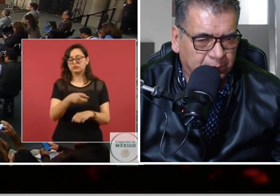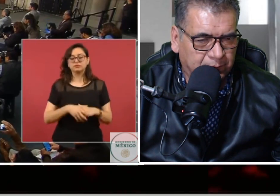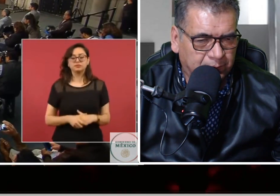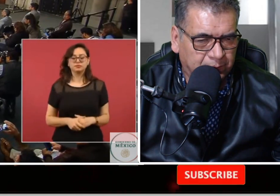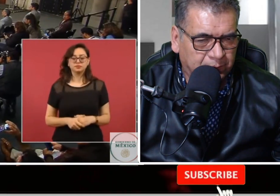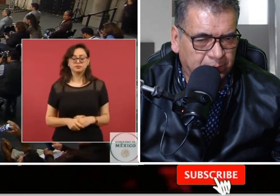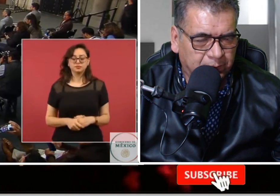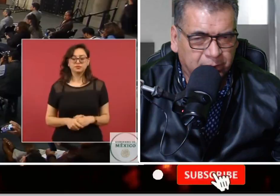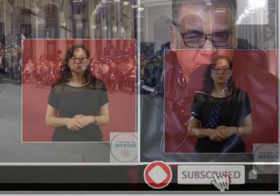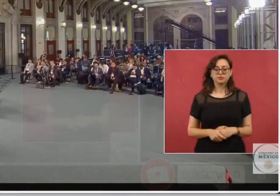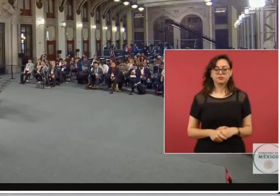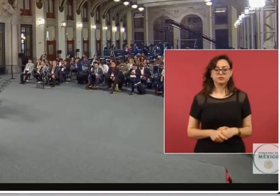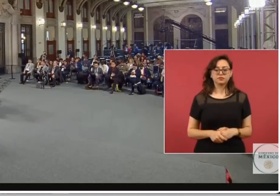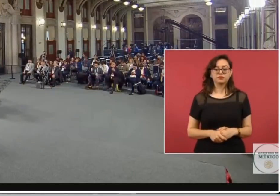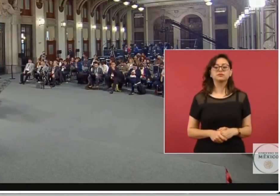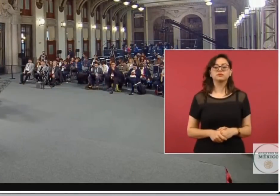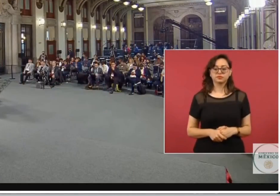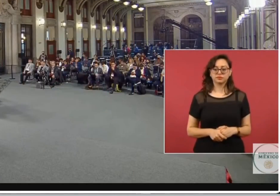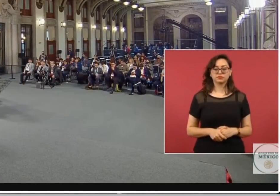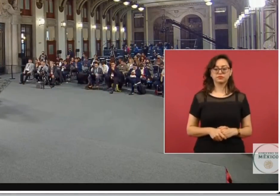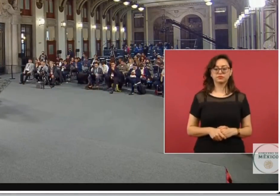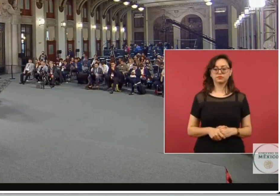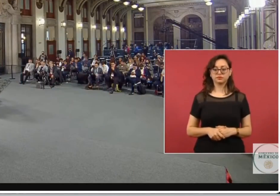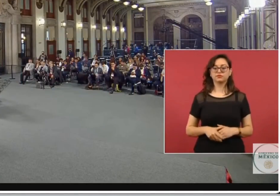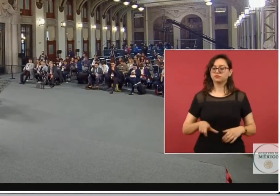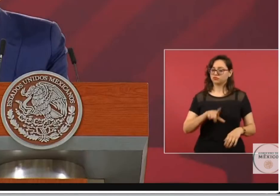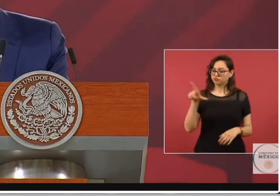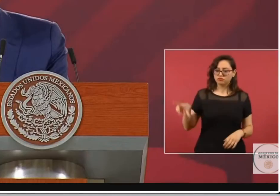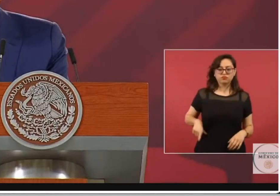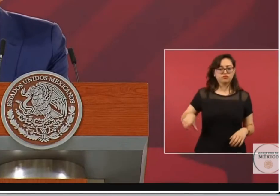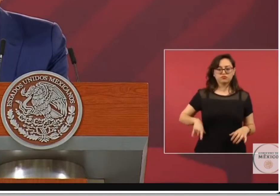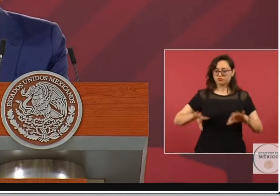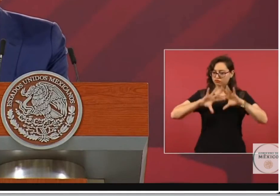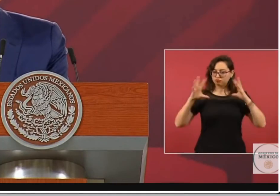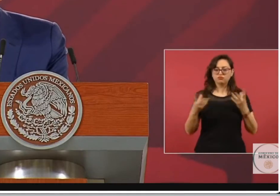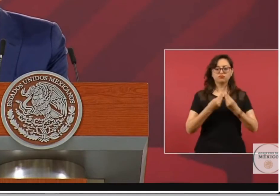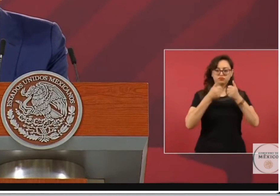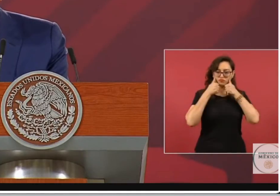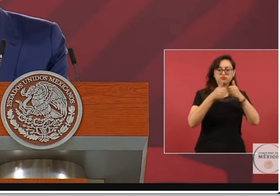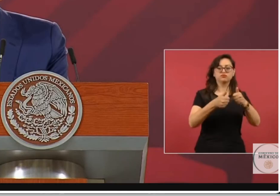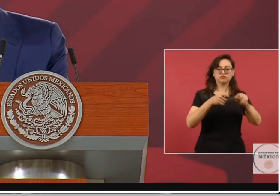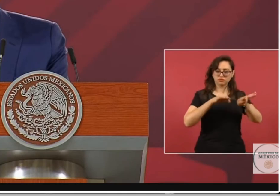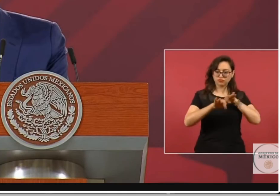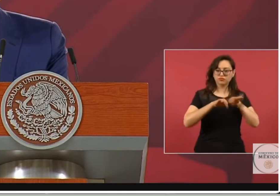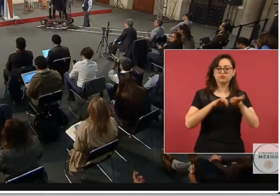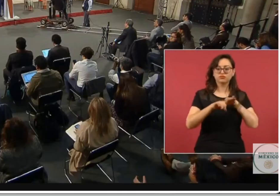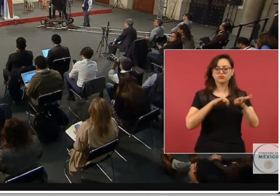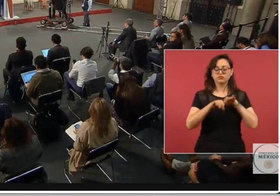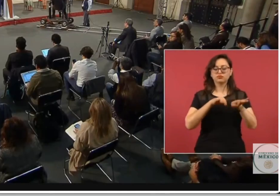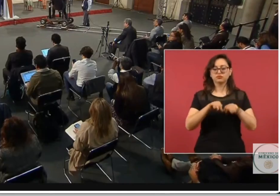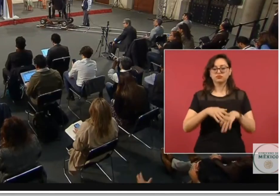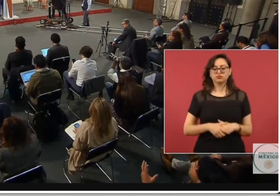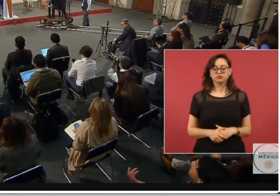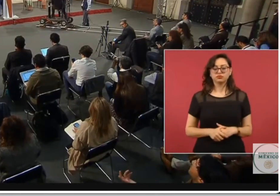Fiscalía General trabajando en eso? Sí, todo el gobierno está ahí trabajando. Porque hay momentos fuertes, ¿no?